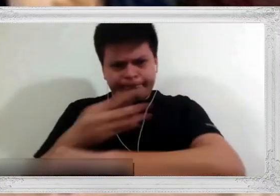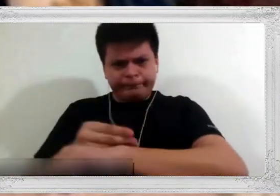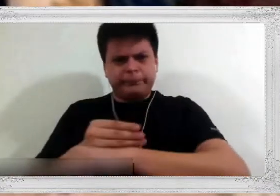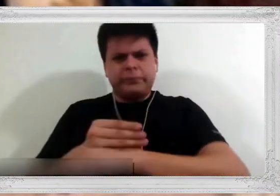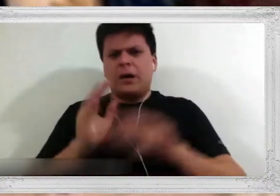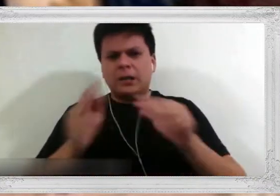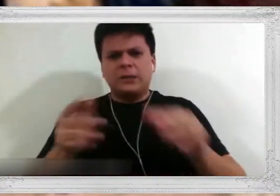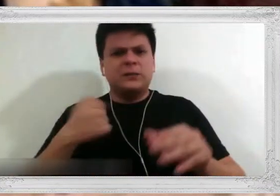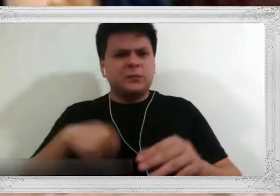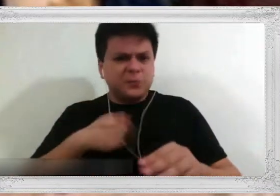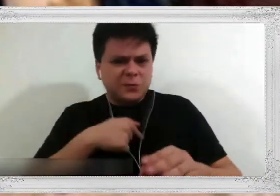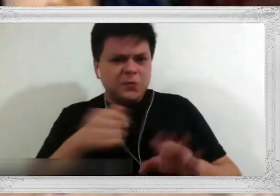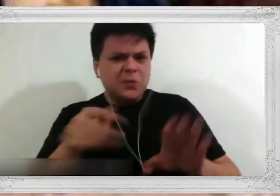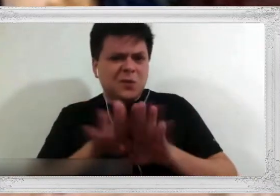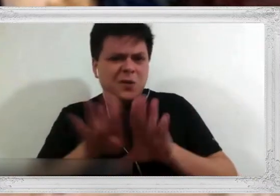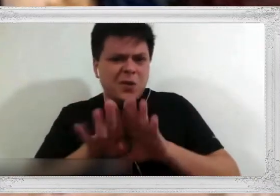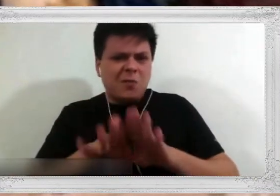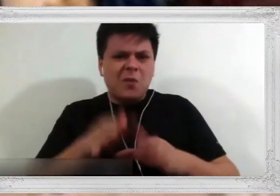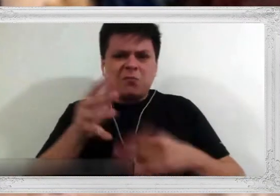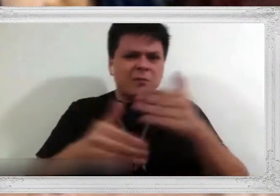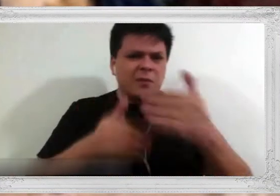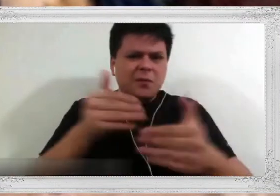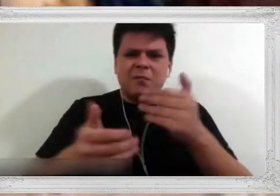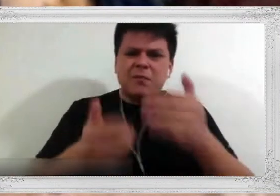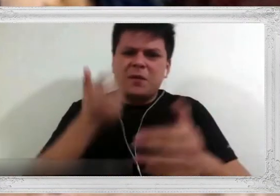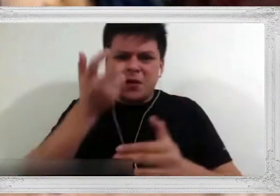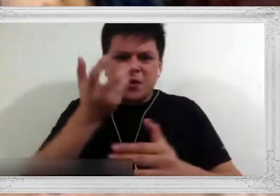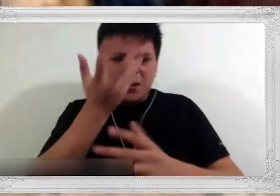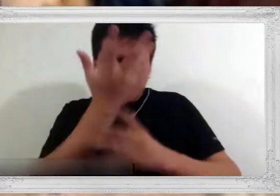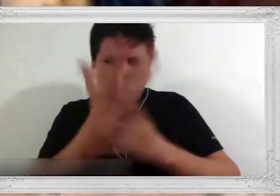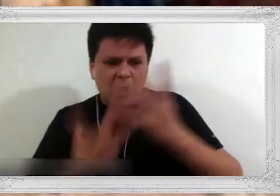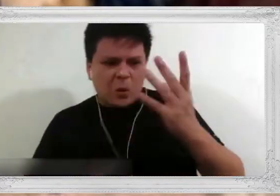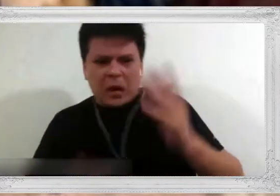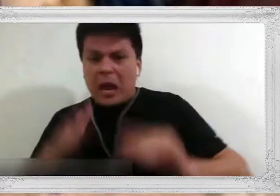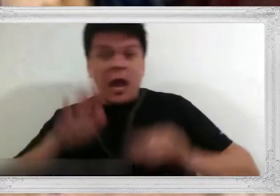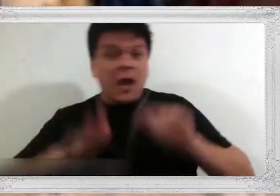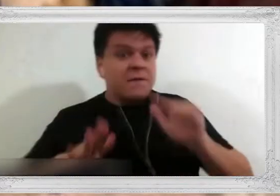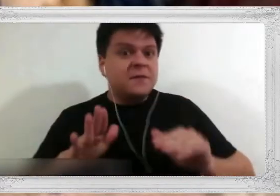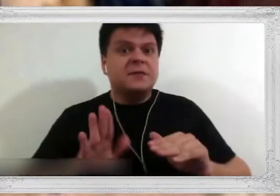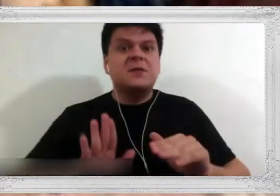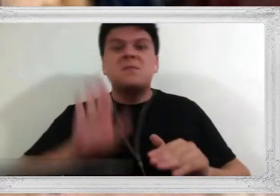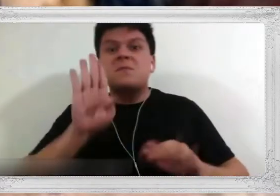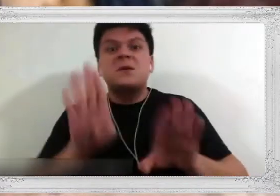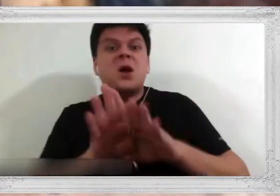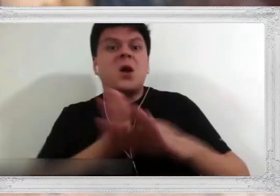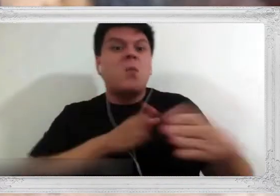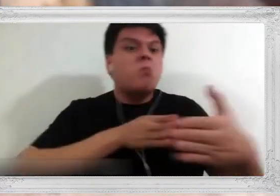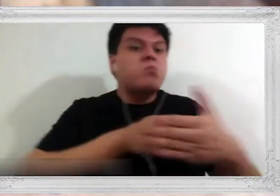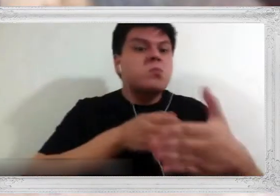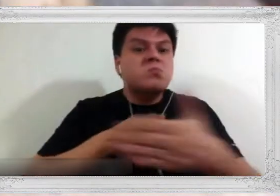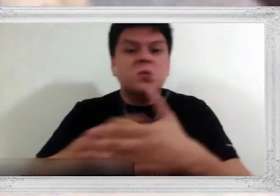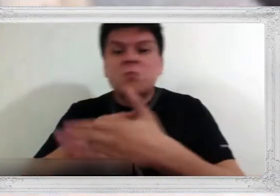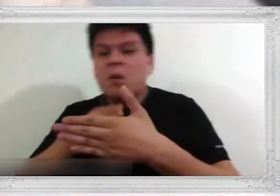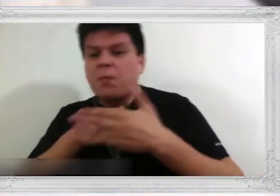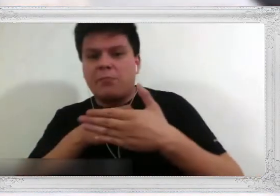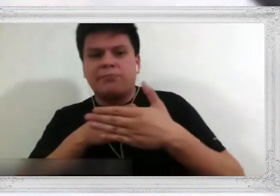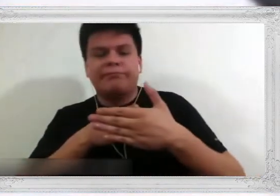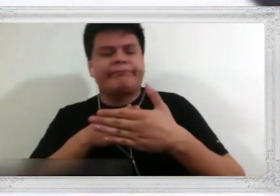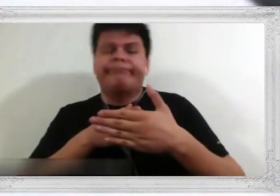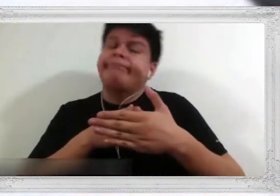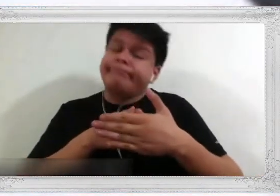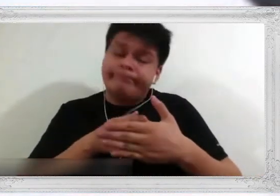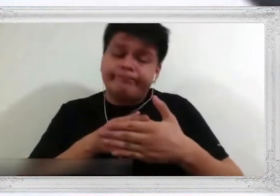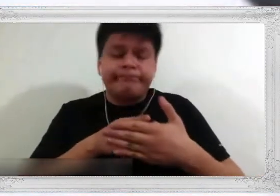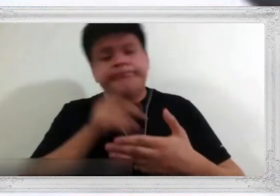de las que hubiésemos querido huir, que considerábamos un obstáculo para nuestra vida. De estas mismas y